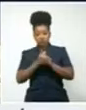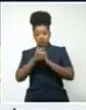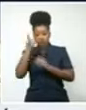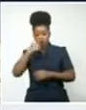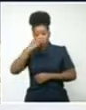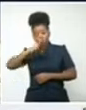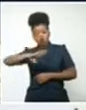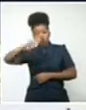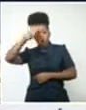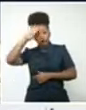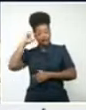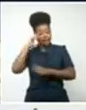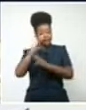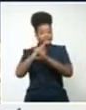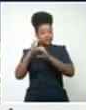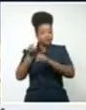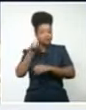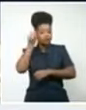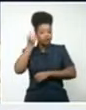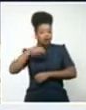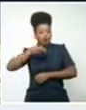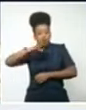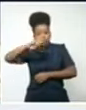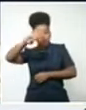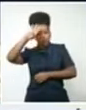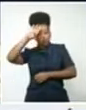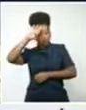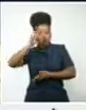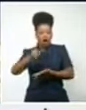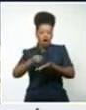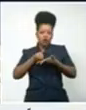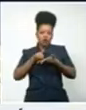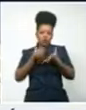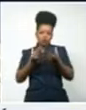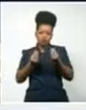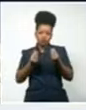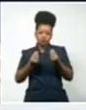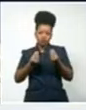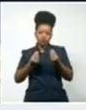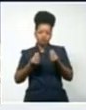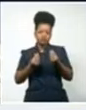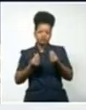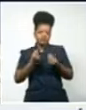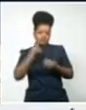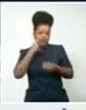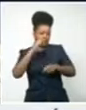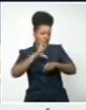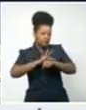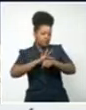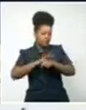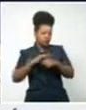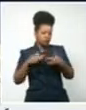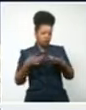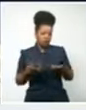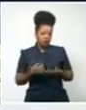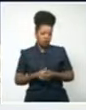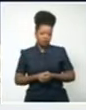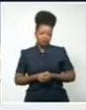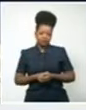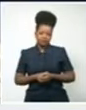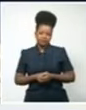cubana, que permite varios diagnósticos en Cuba, a nivel de estudio